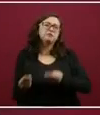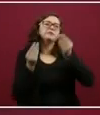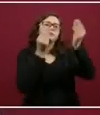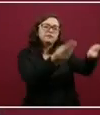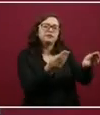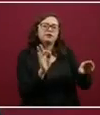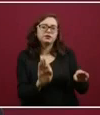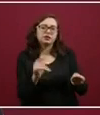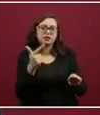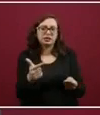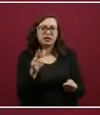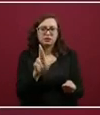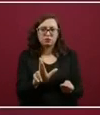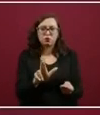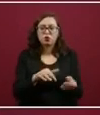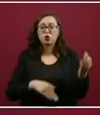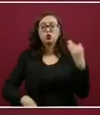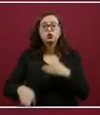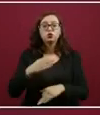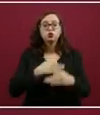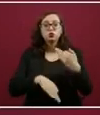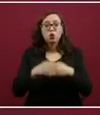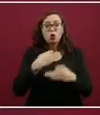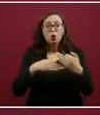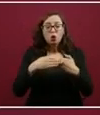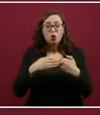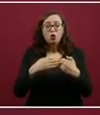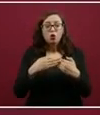todo se está